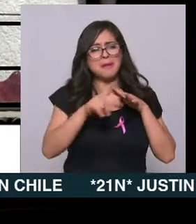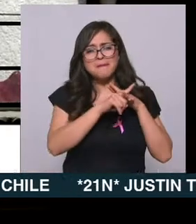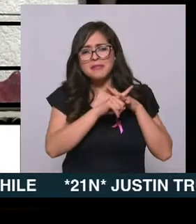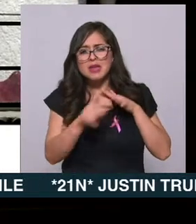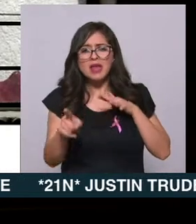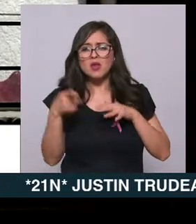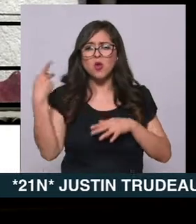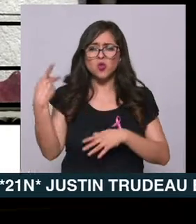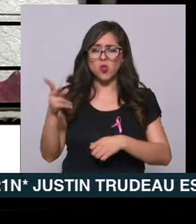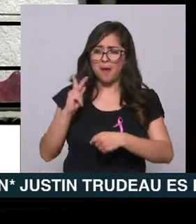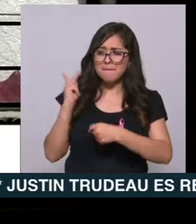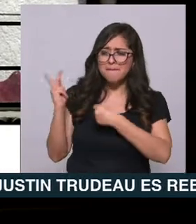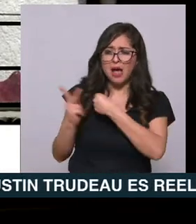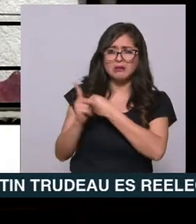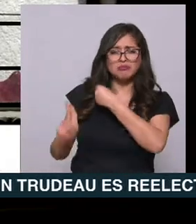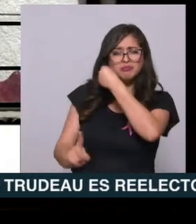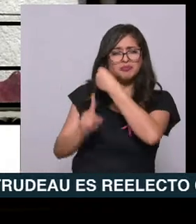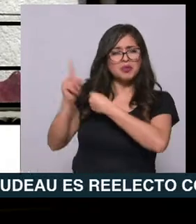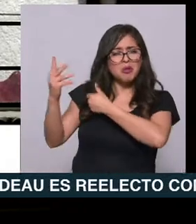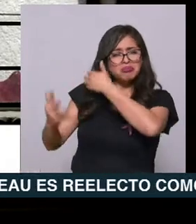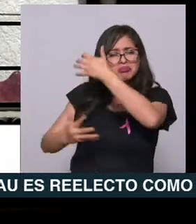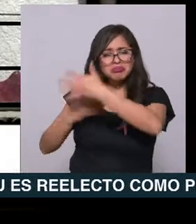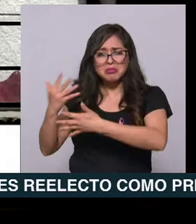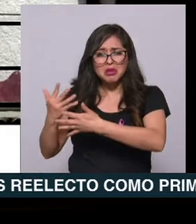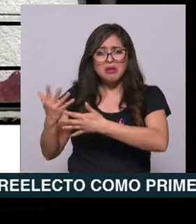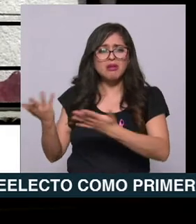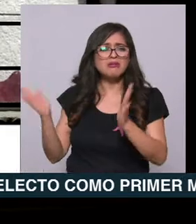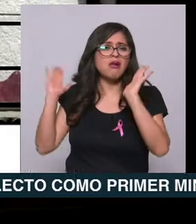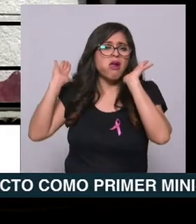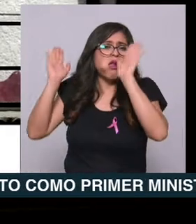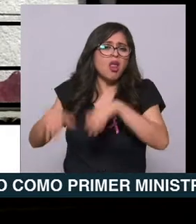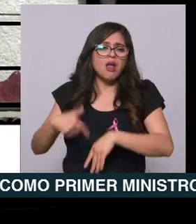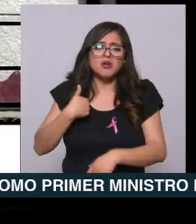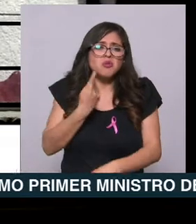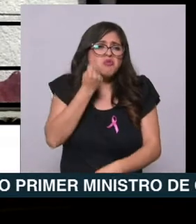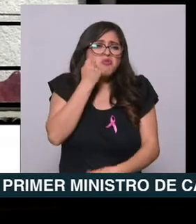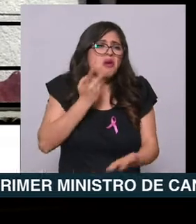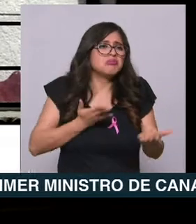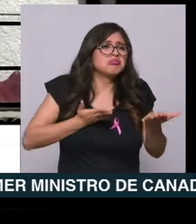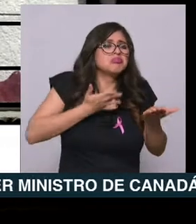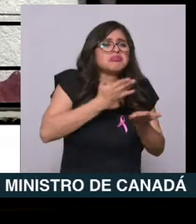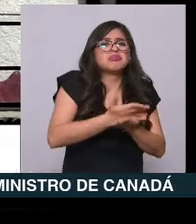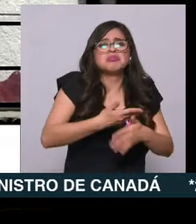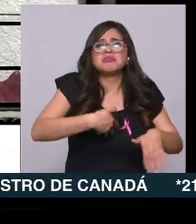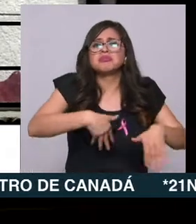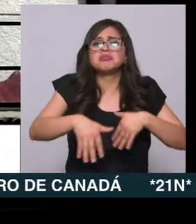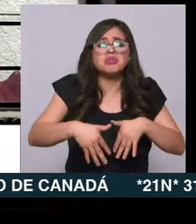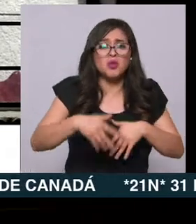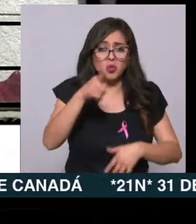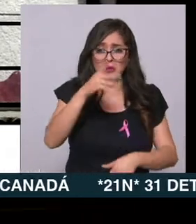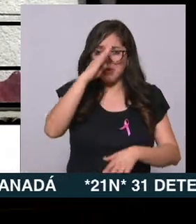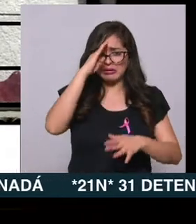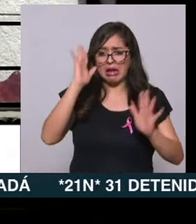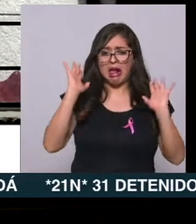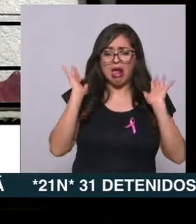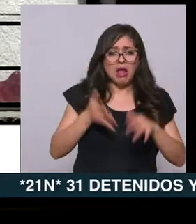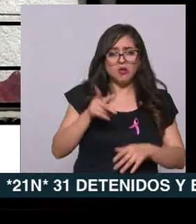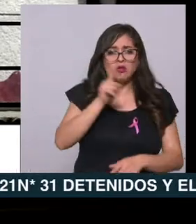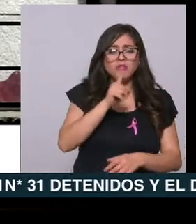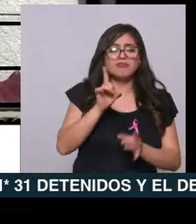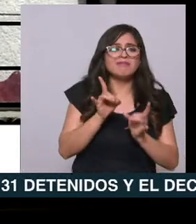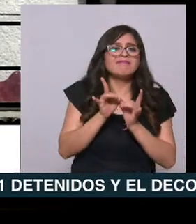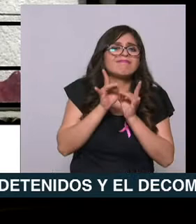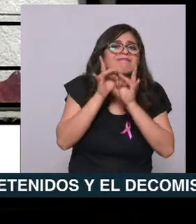en tu país que ya te da igual lo que te pasa en el camino. Prácticamente es como que te da igual, ¿no? O sea, te arriesgas